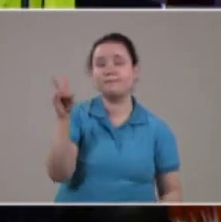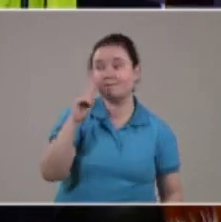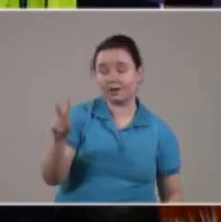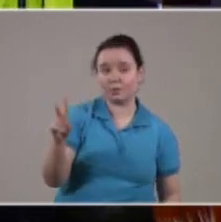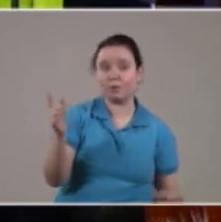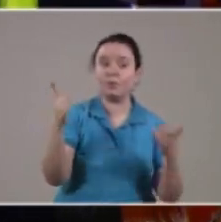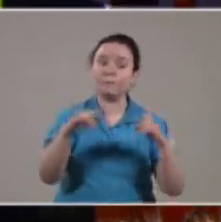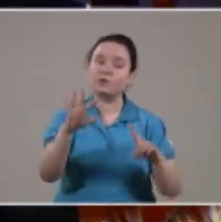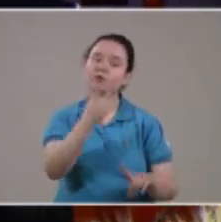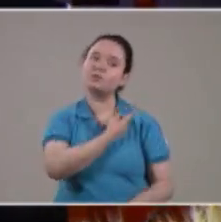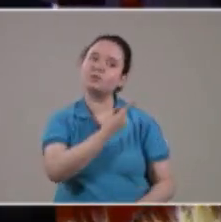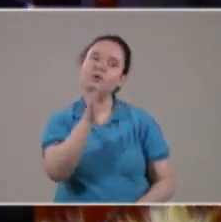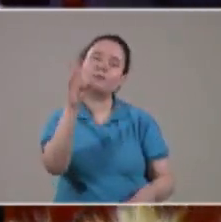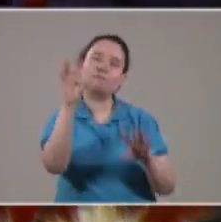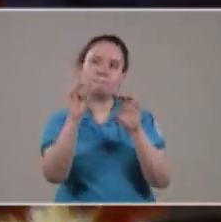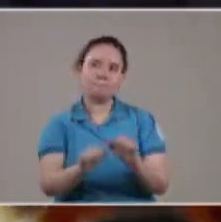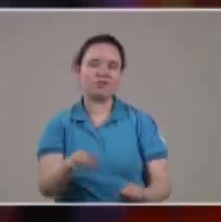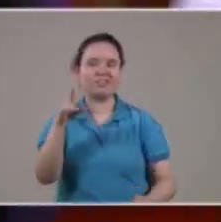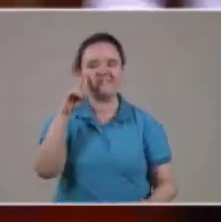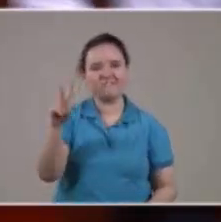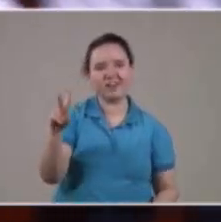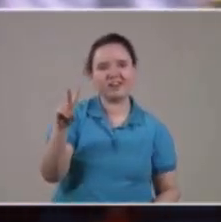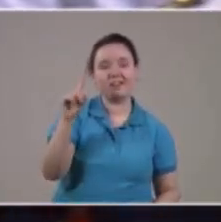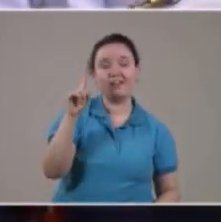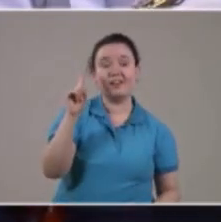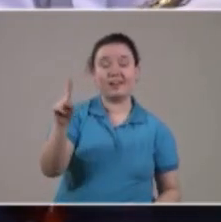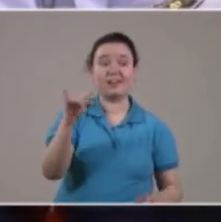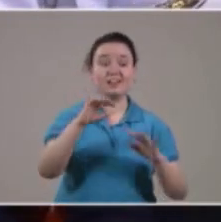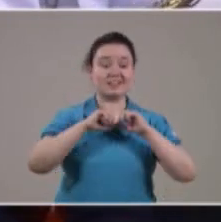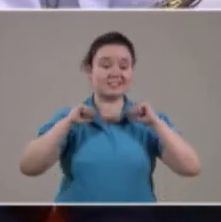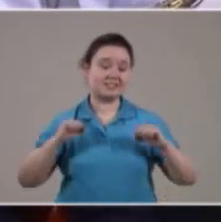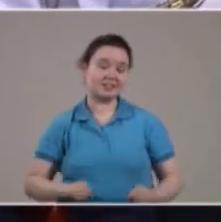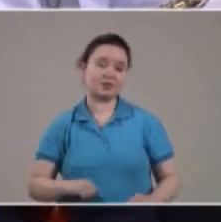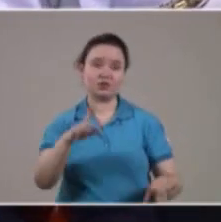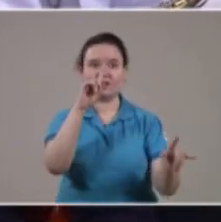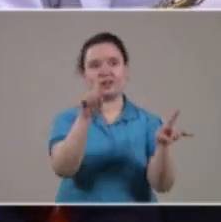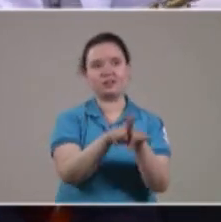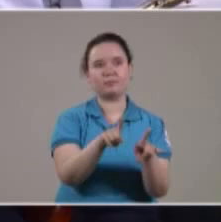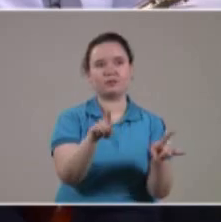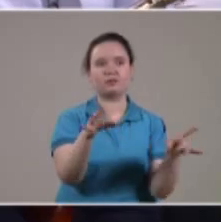Pero los únicos que lo podían ver era el sumo sacerdote y los levitas.